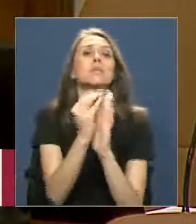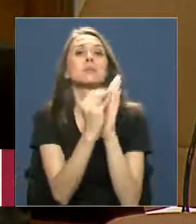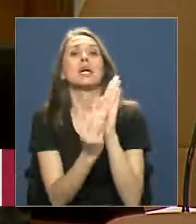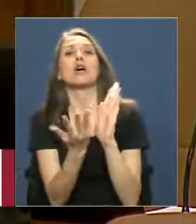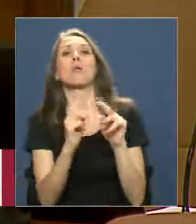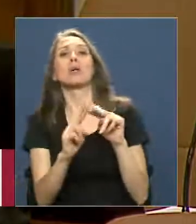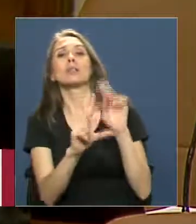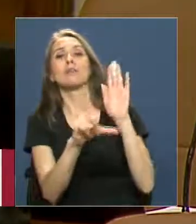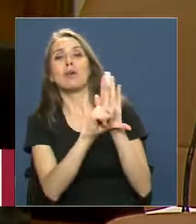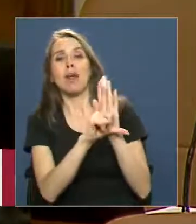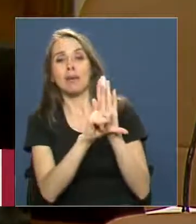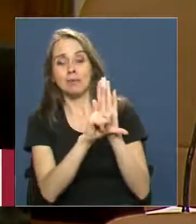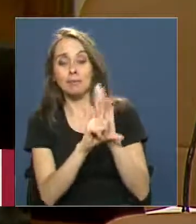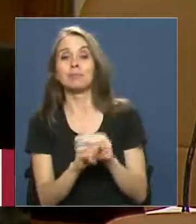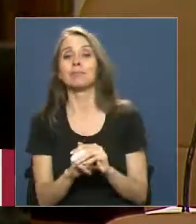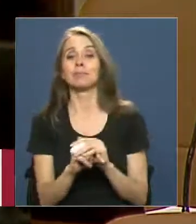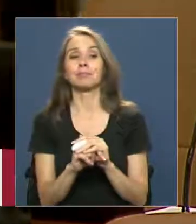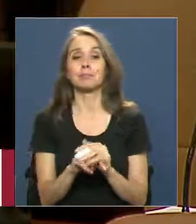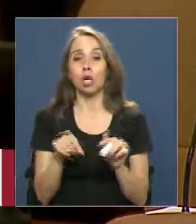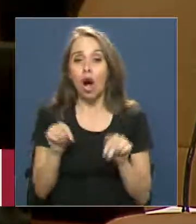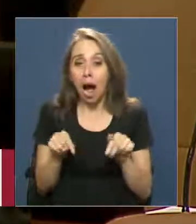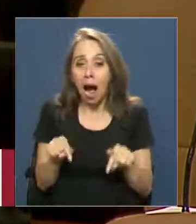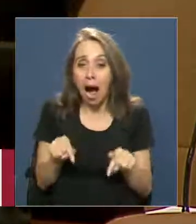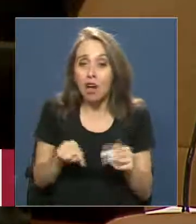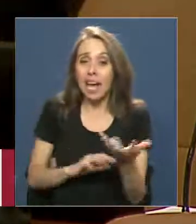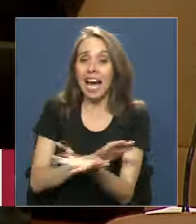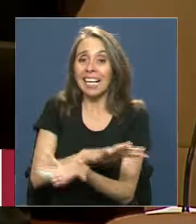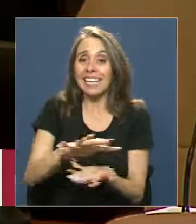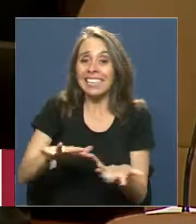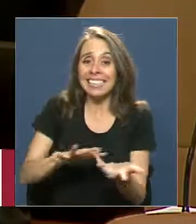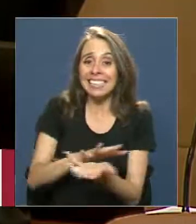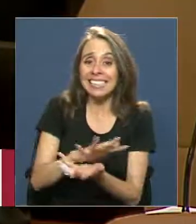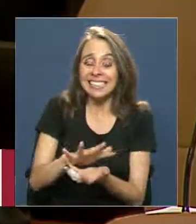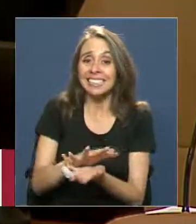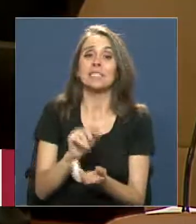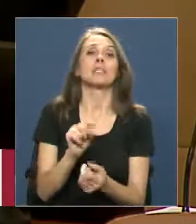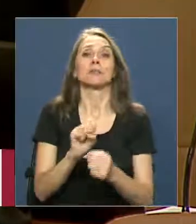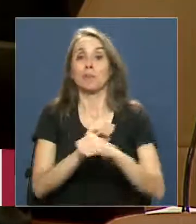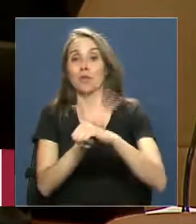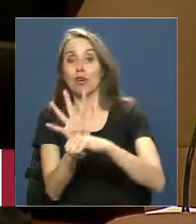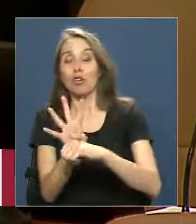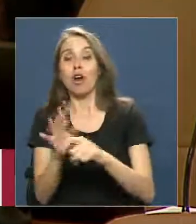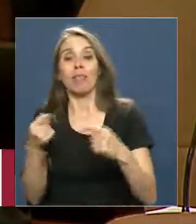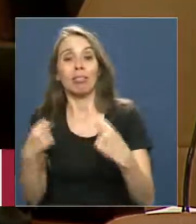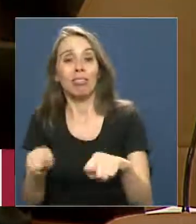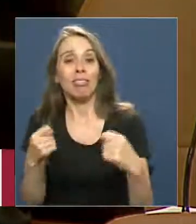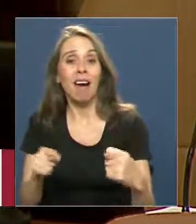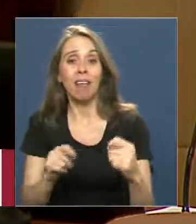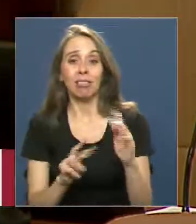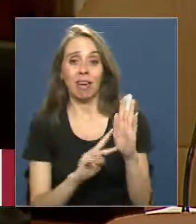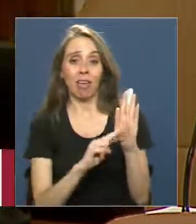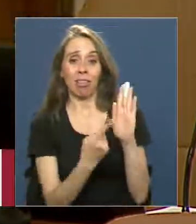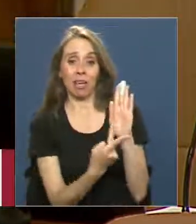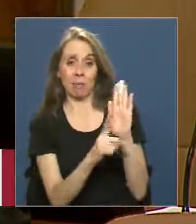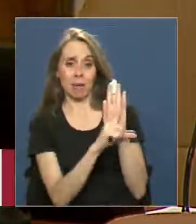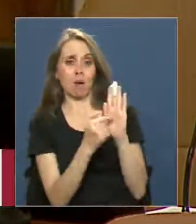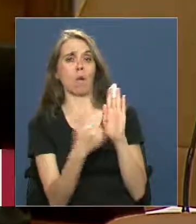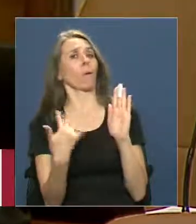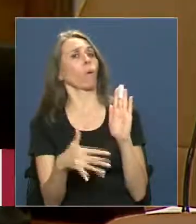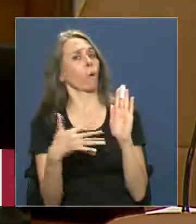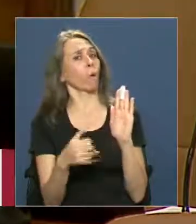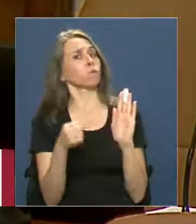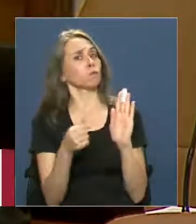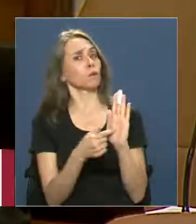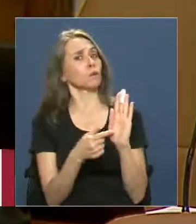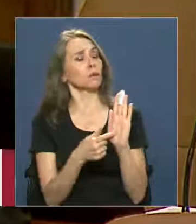tenemos. Creo que hoy día, en medio de la crisis que tenemos, tratar de hacer una modificación de esta magnitud con todas